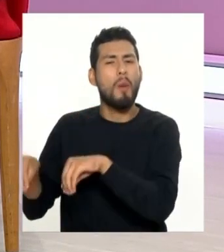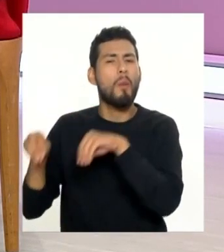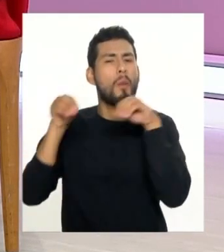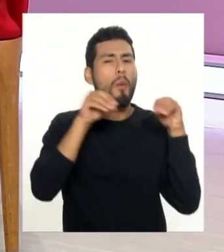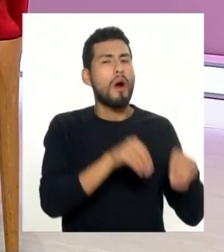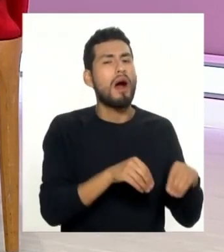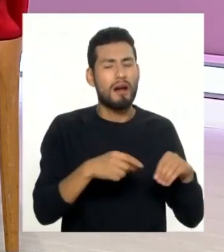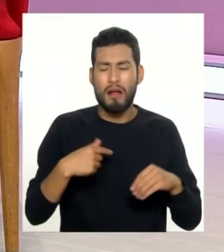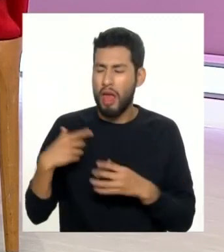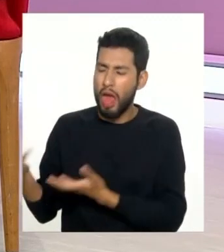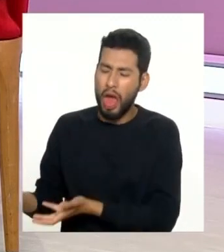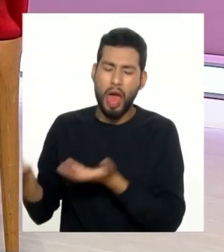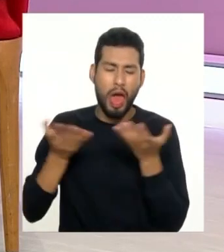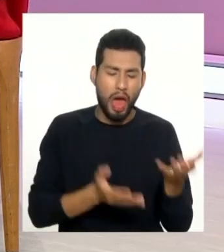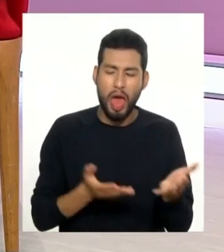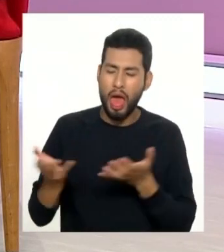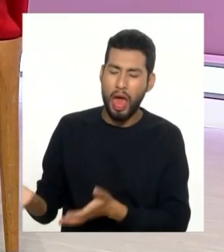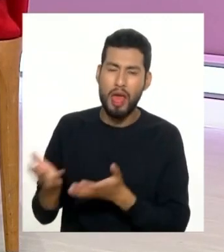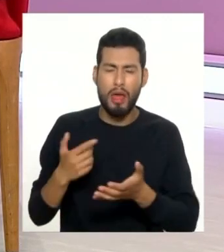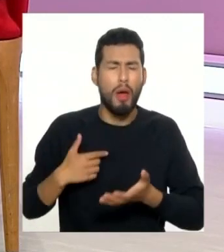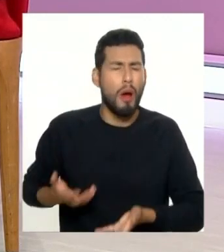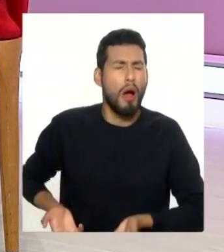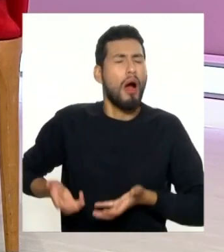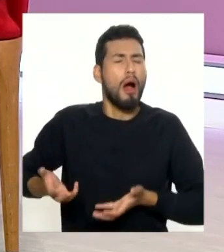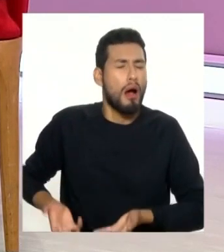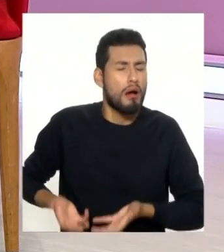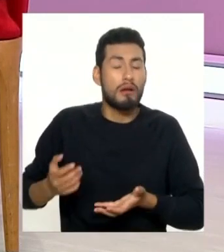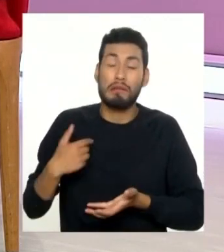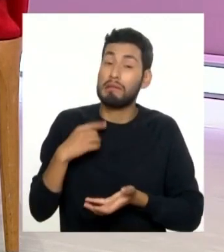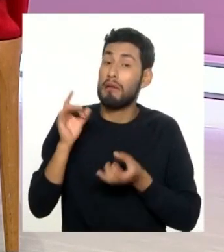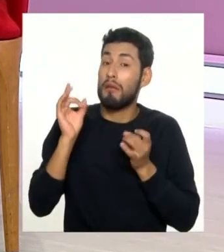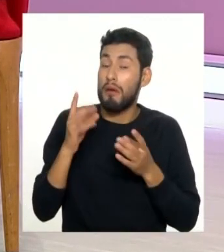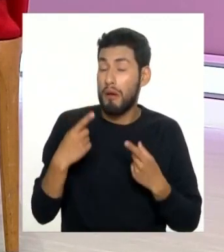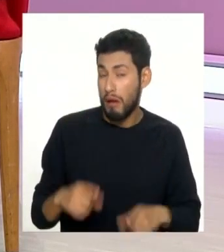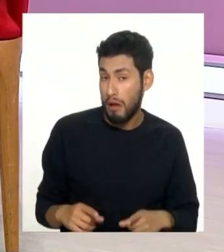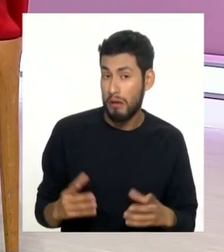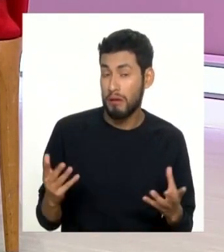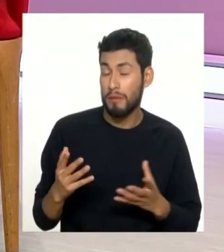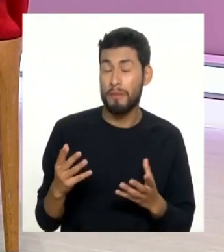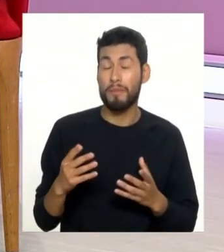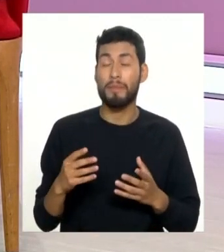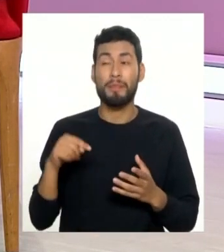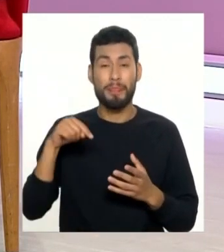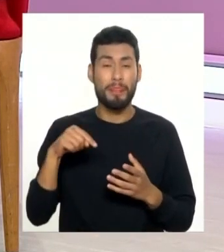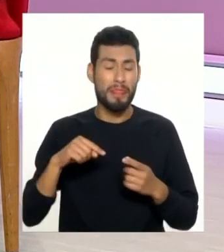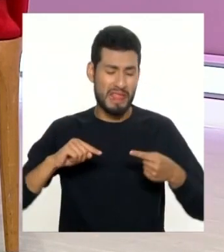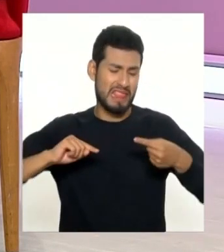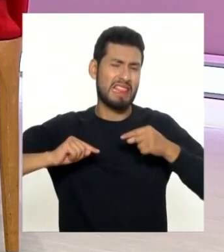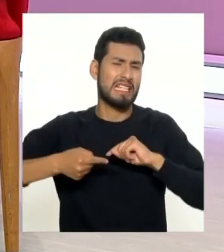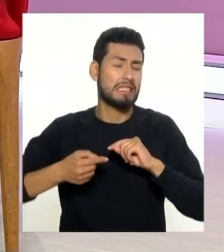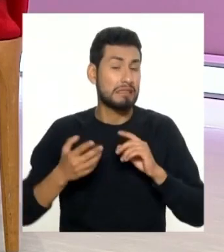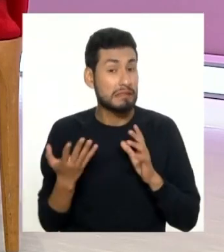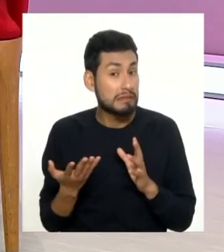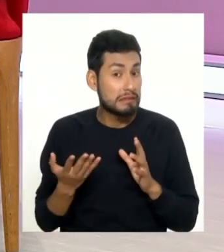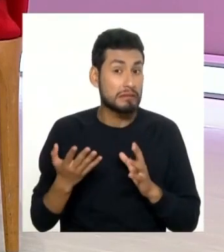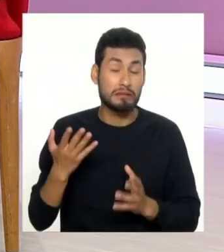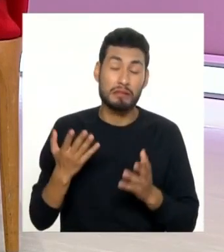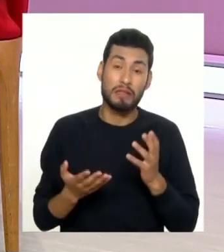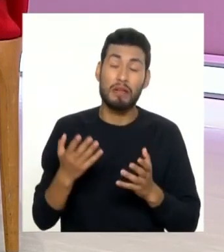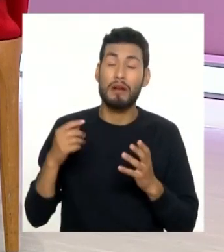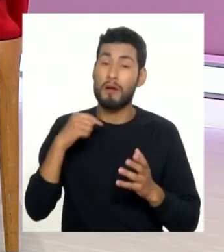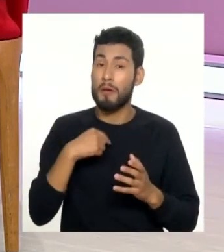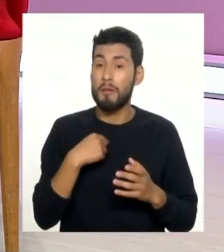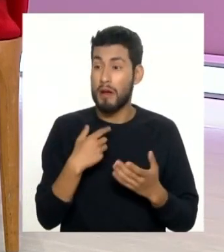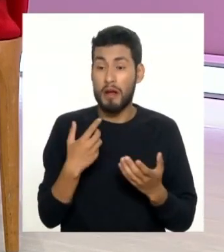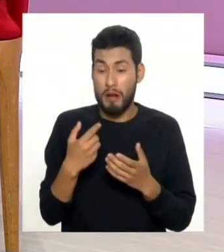y justamente se desarrolló después del mes exacto que tuve esa alusión al momento